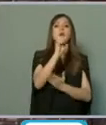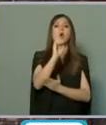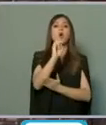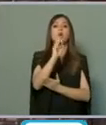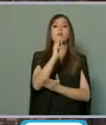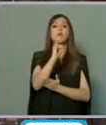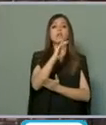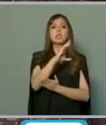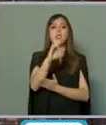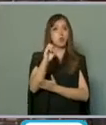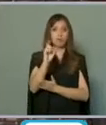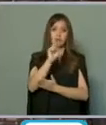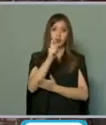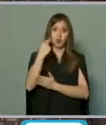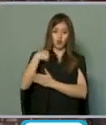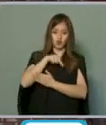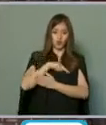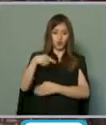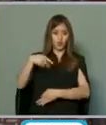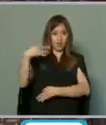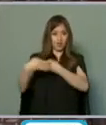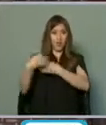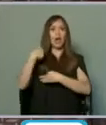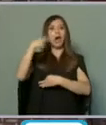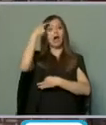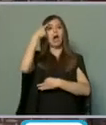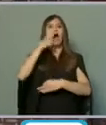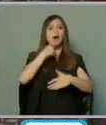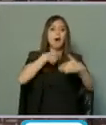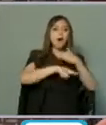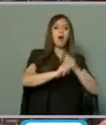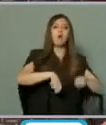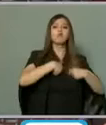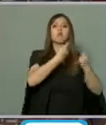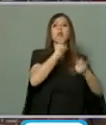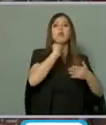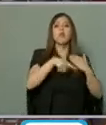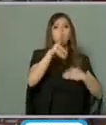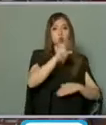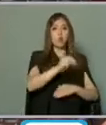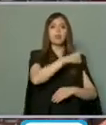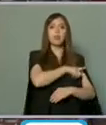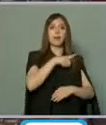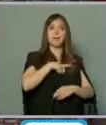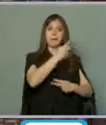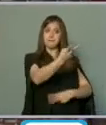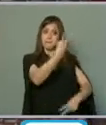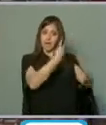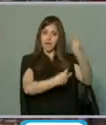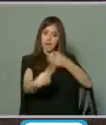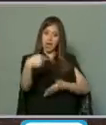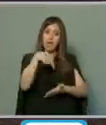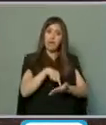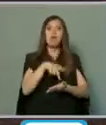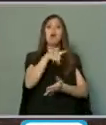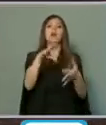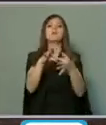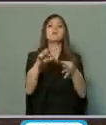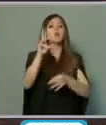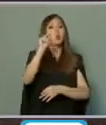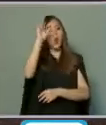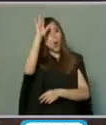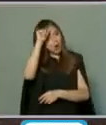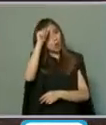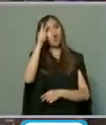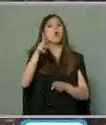decir, nosotros como tribunal no vamos y presentamos una queja, una denuncia, necesitamos que venga un ciudadano y nos haga saber su inconformidad, que puede ser un